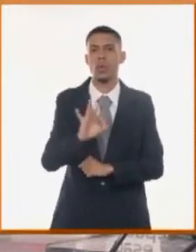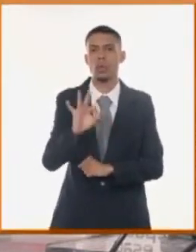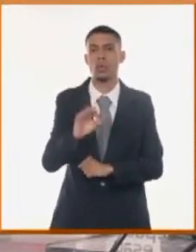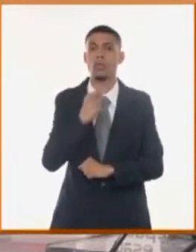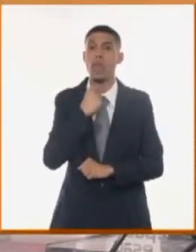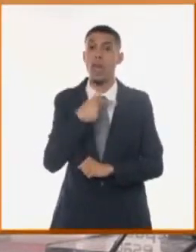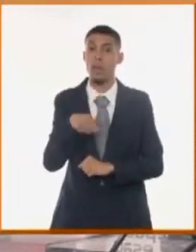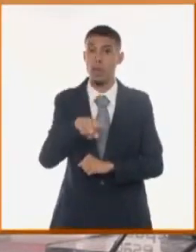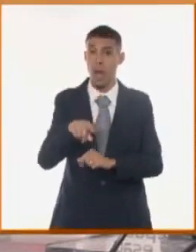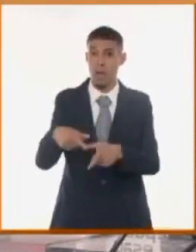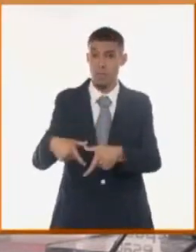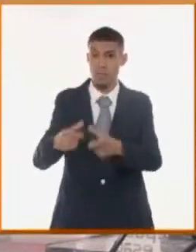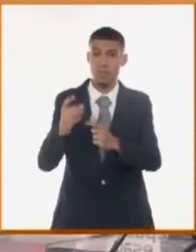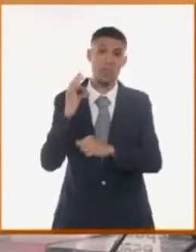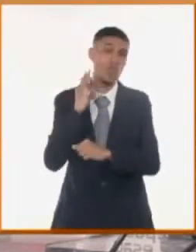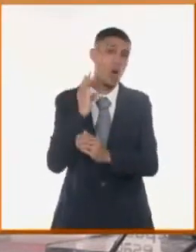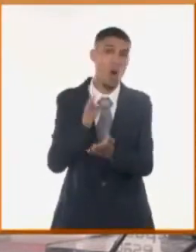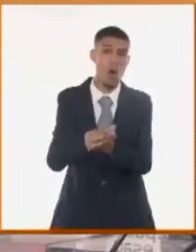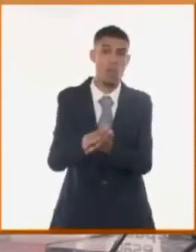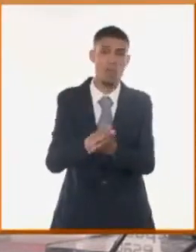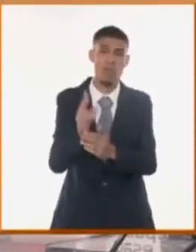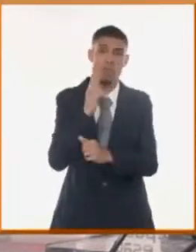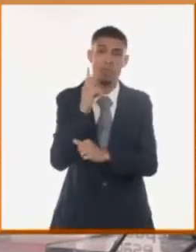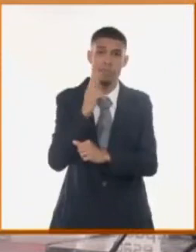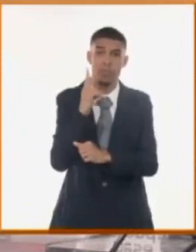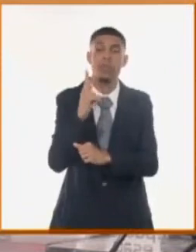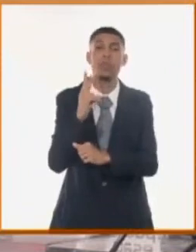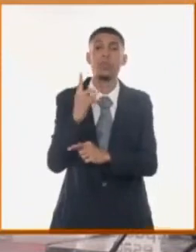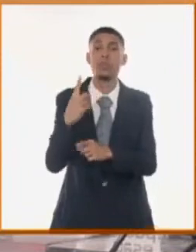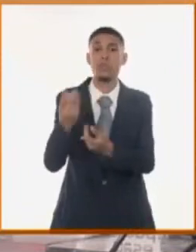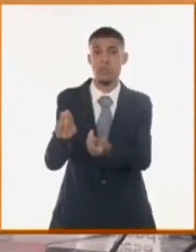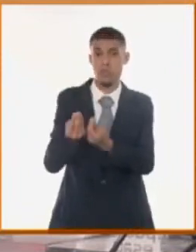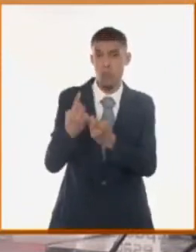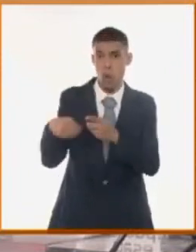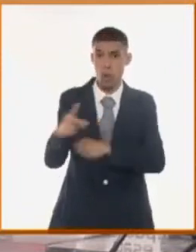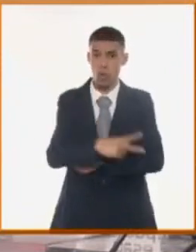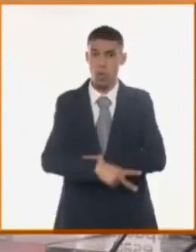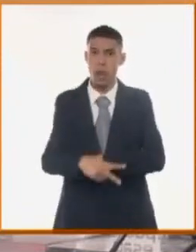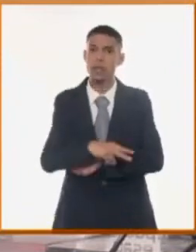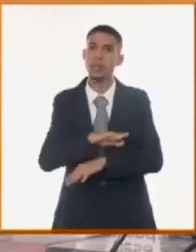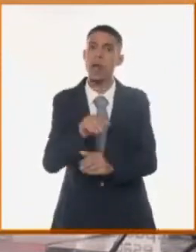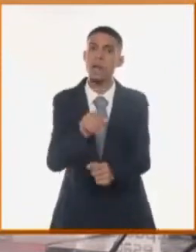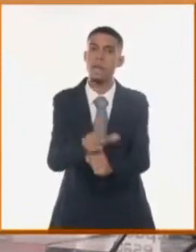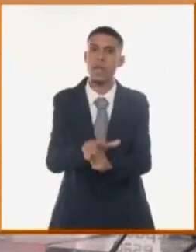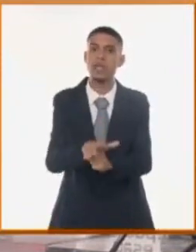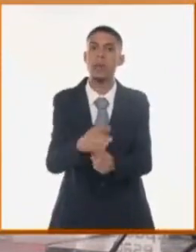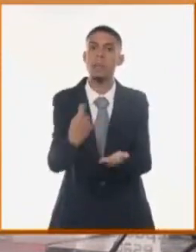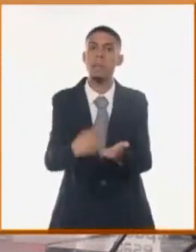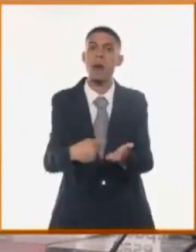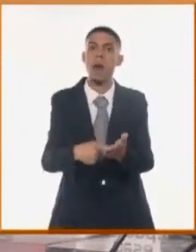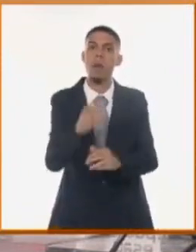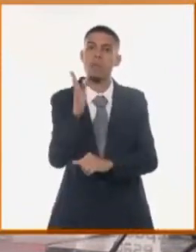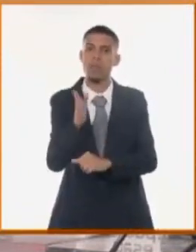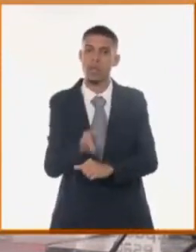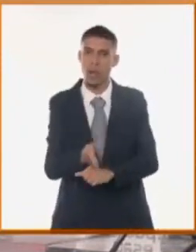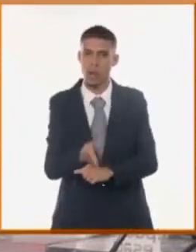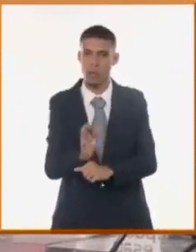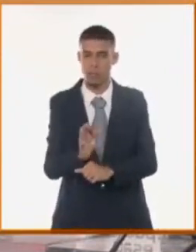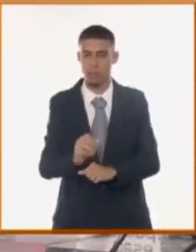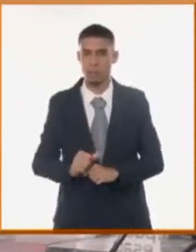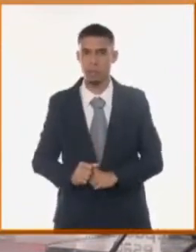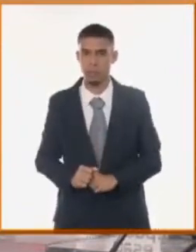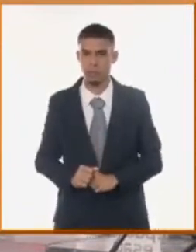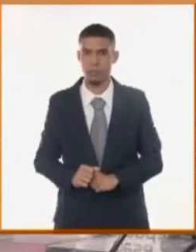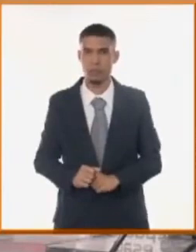productos provengan de naciones con el trato de nación más favorecida a partir de acuerdos bilaterales que han sido firmados. Es decir,